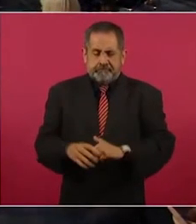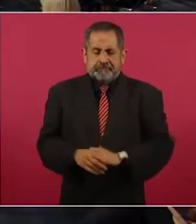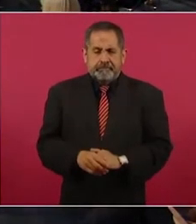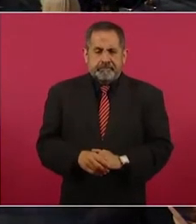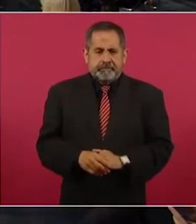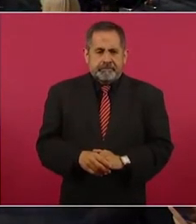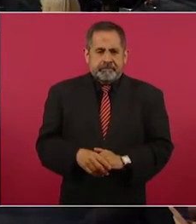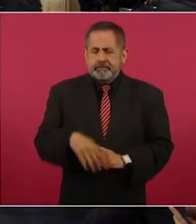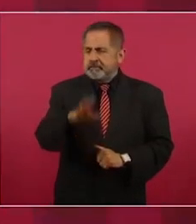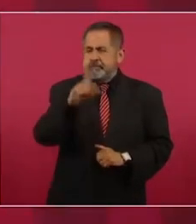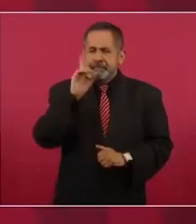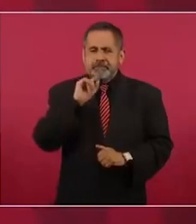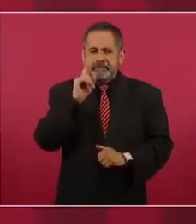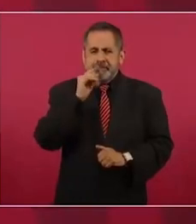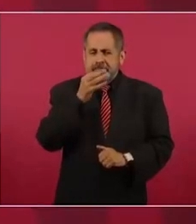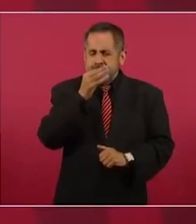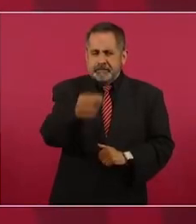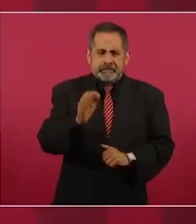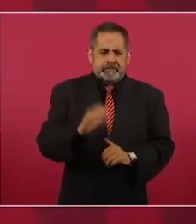¿Mañana?